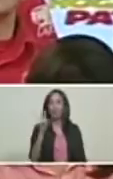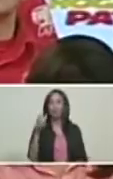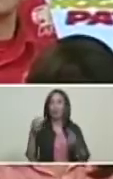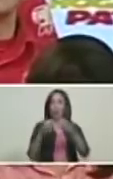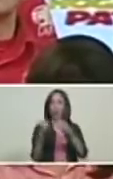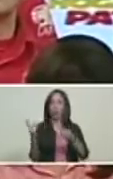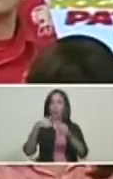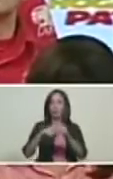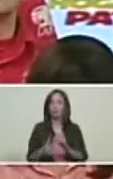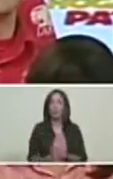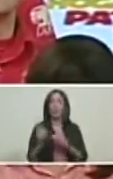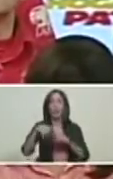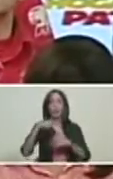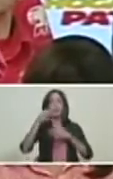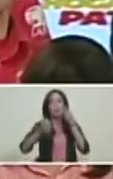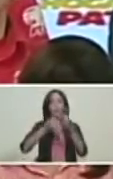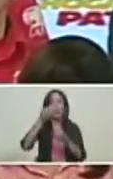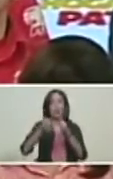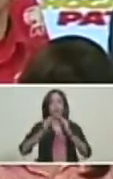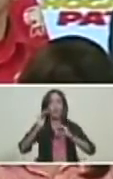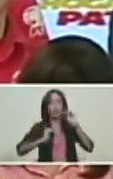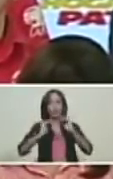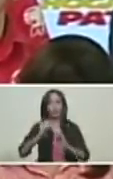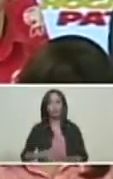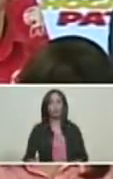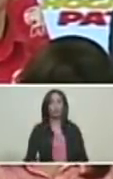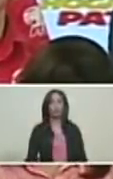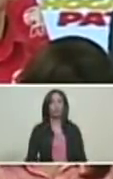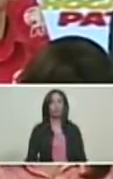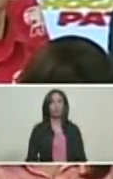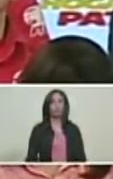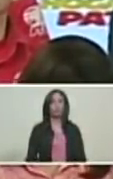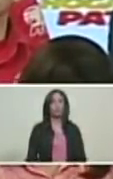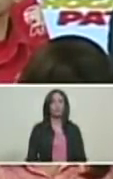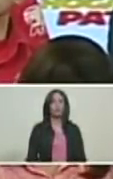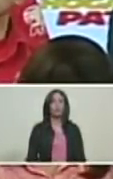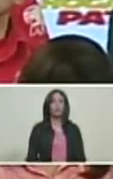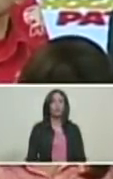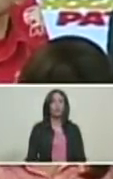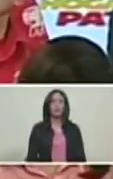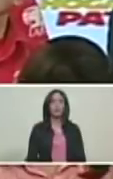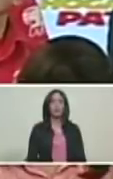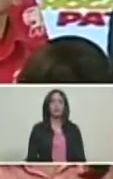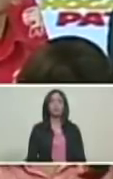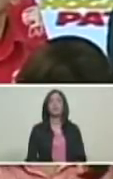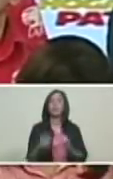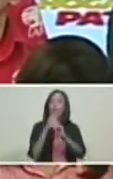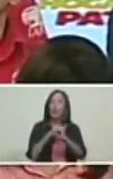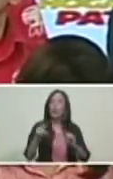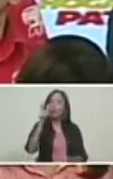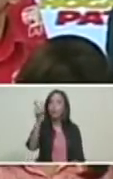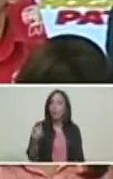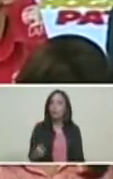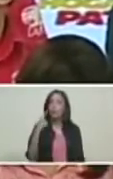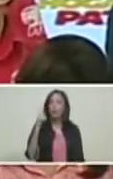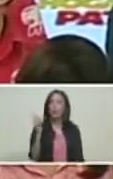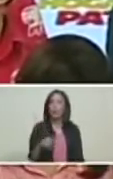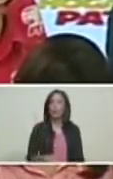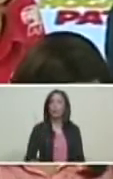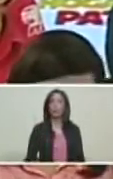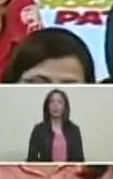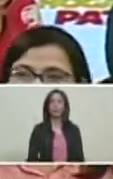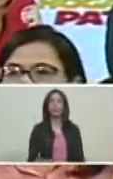hizo una intervención. Asimismo, de Eunice Suyet Iriarte,